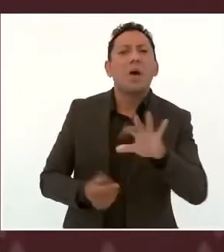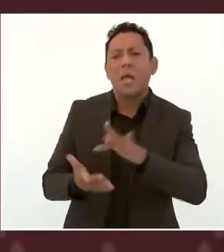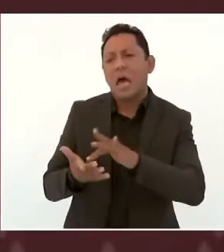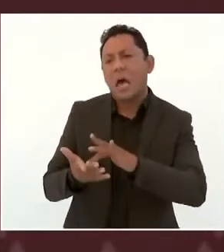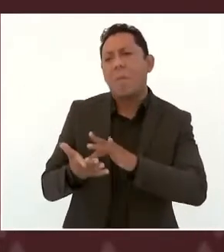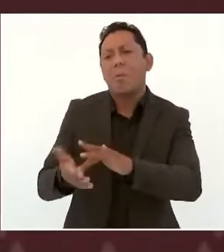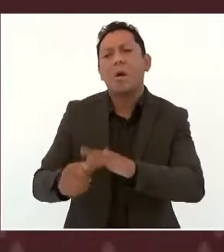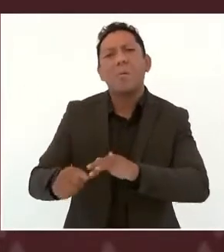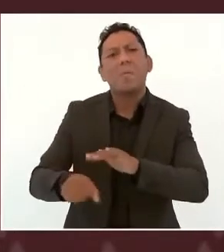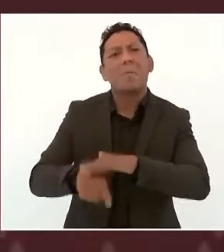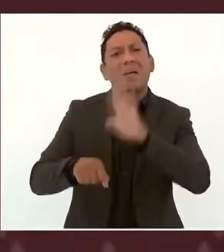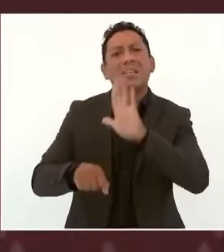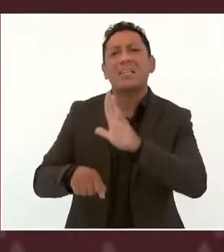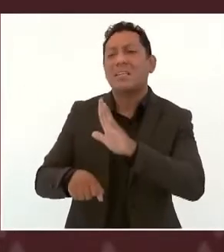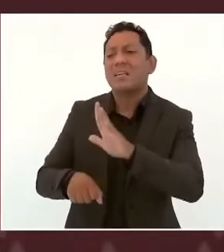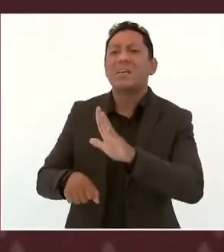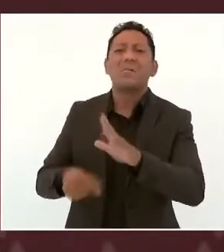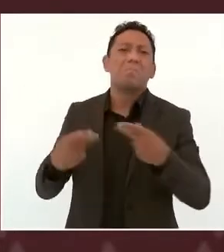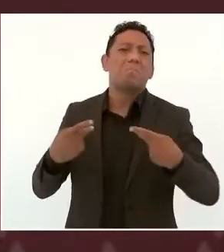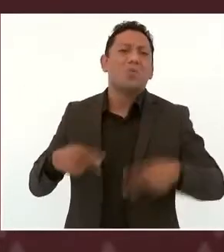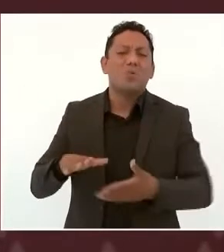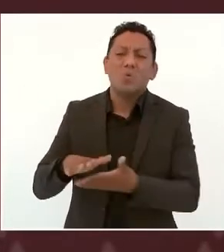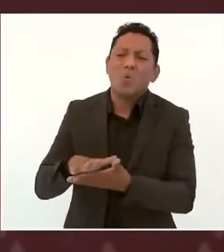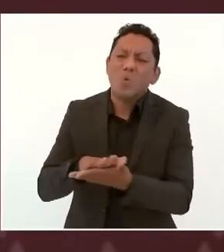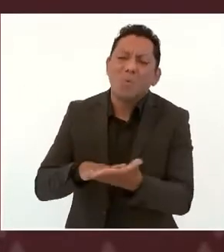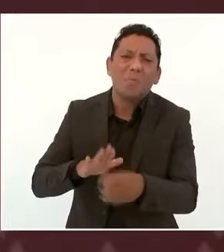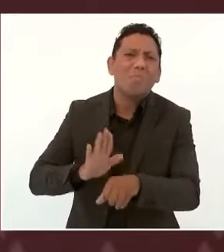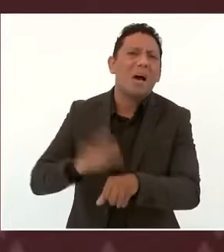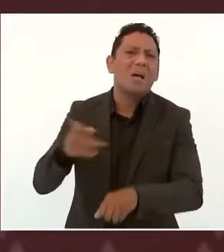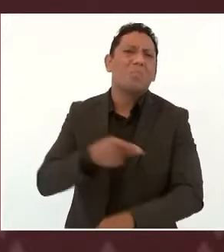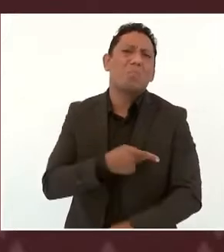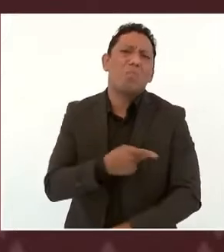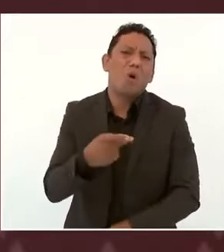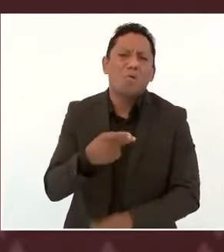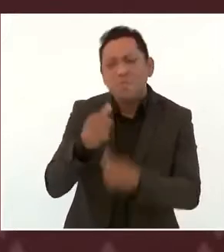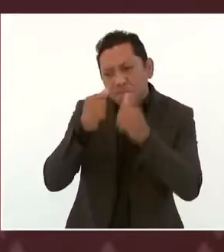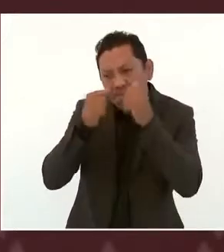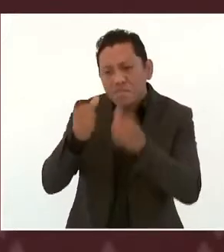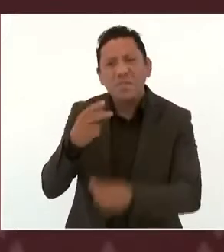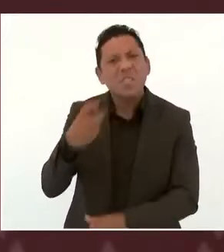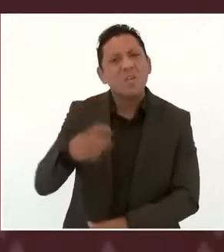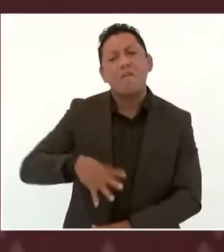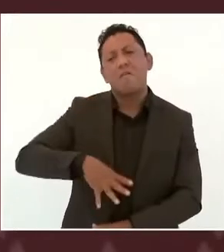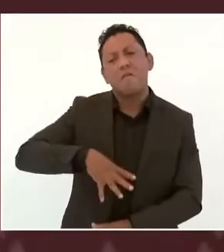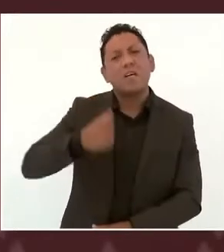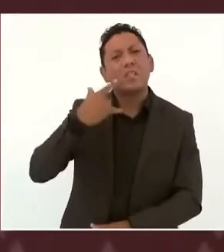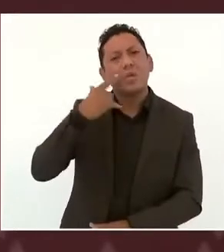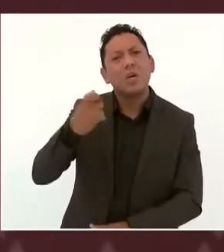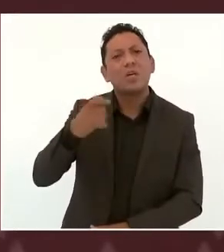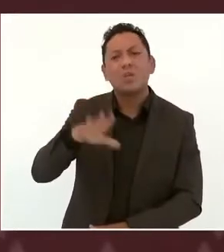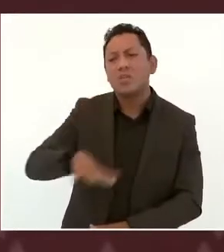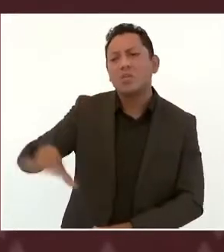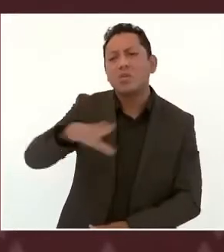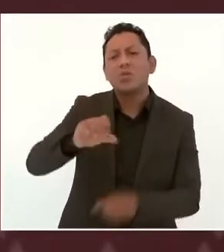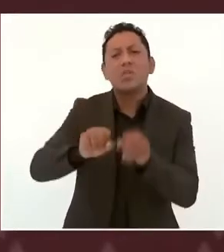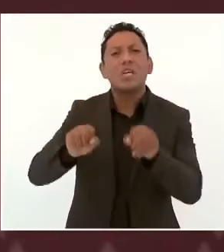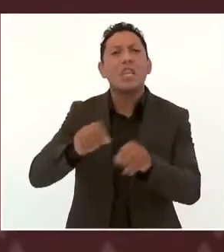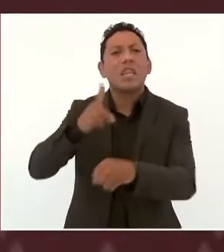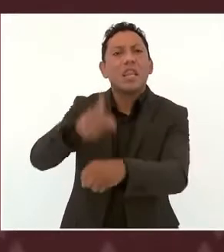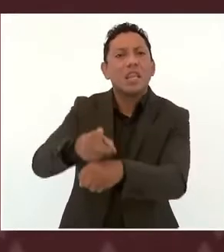preferencia a la gente más humilde, a la gente más pobre. Es luchar por una sociedad mejor, una